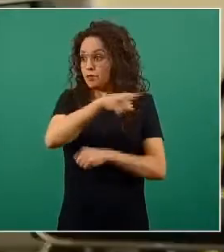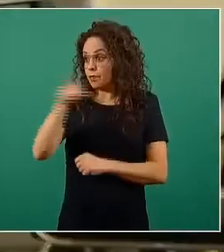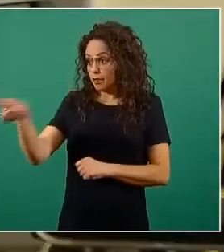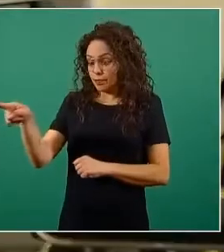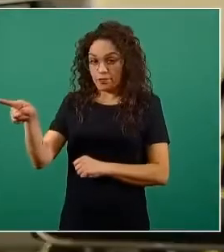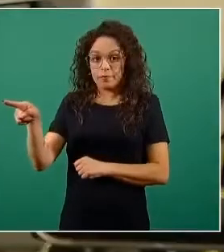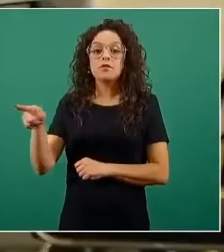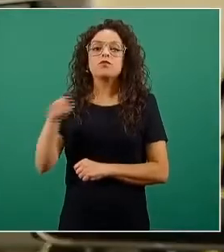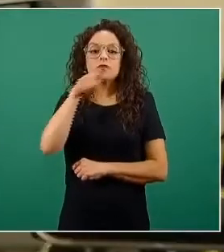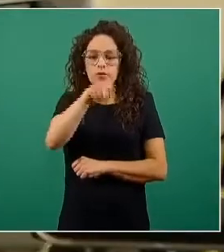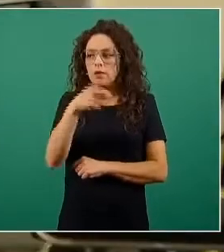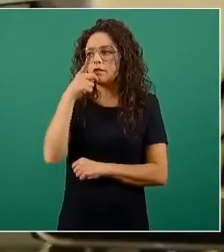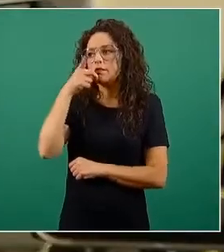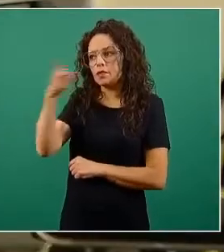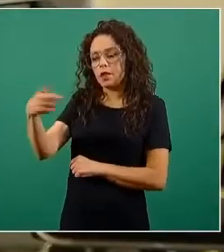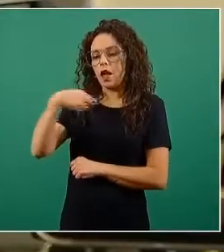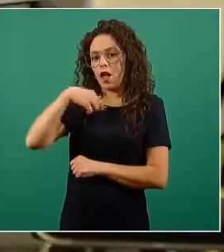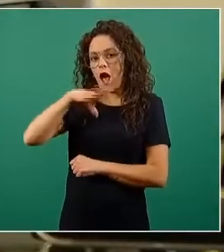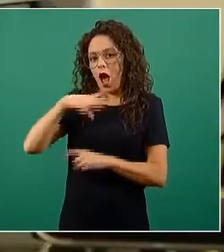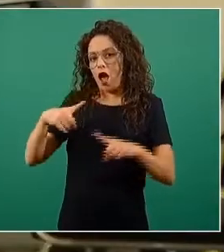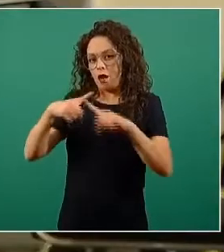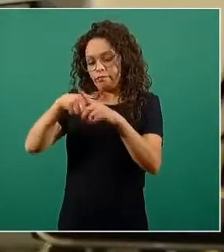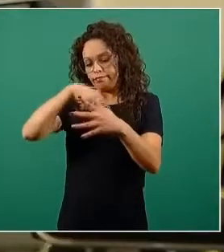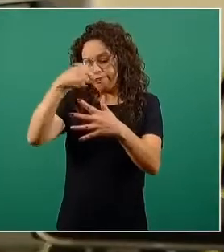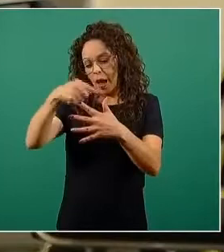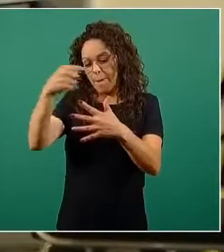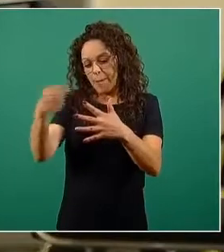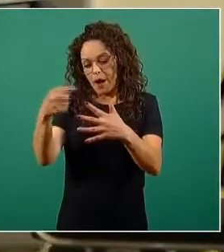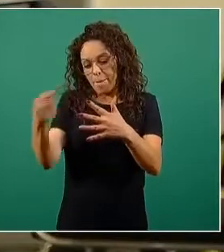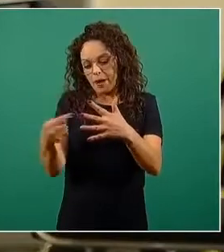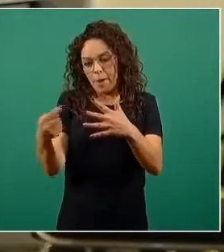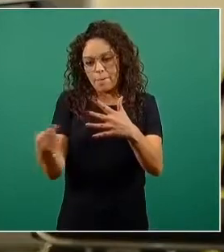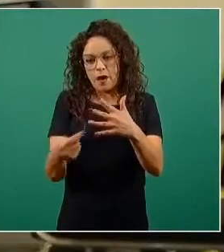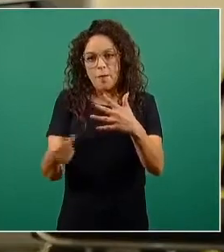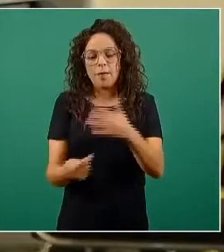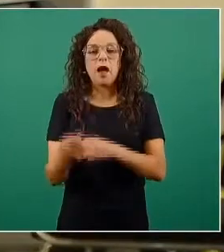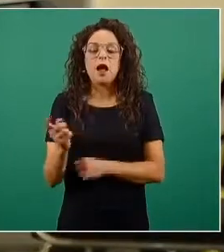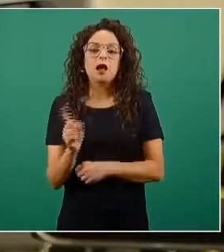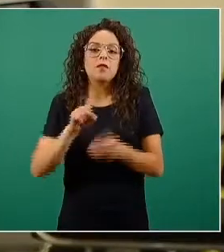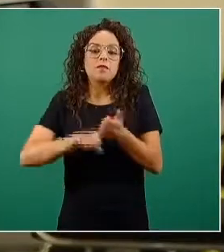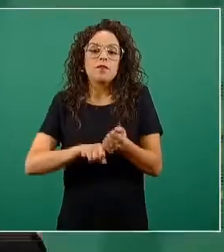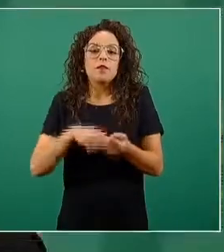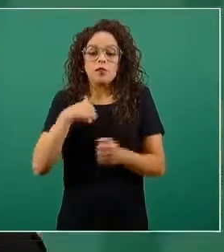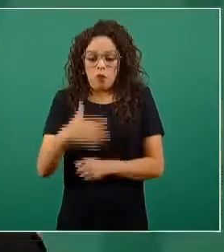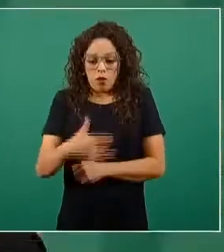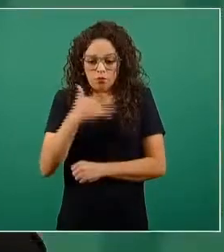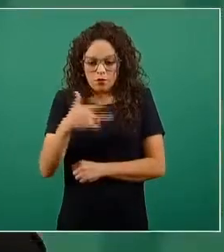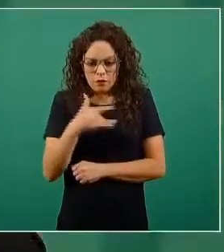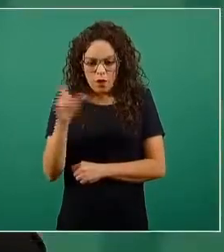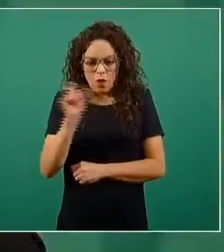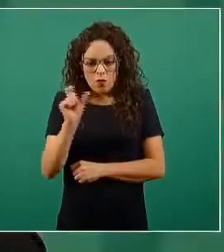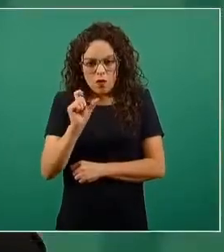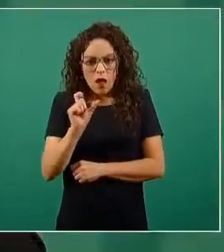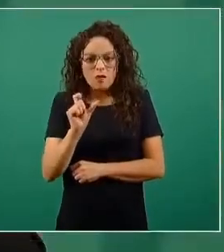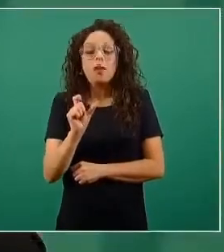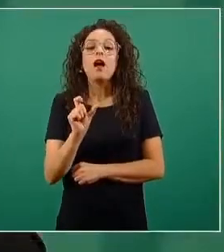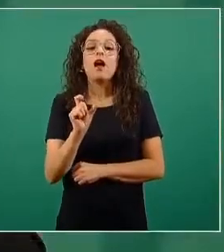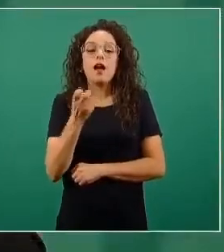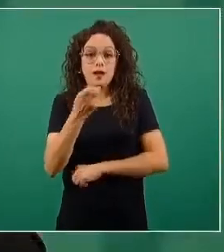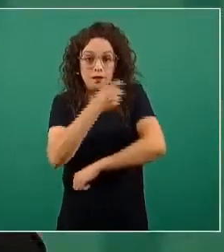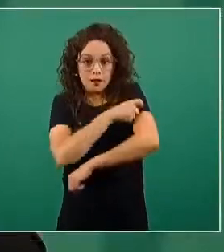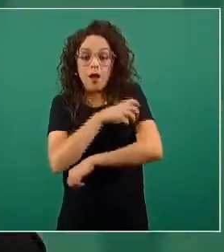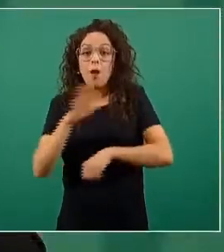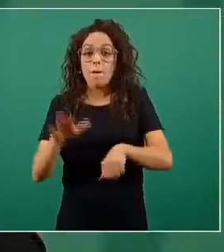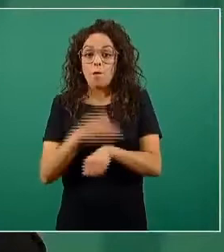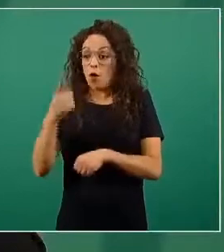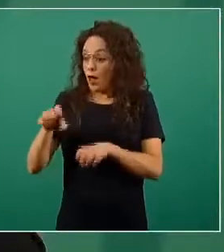justo la especificación de todas las alergias que presenta, el tipo de signos y síntomas que ella llega a presentar, porque justo en ese momento